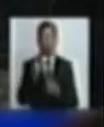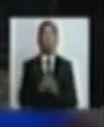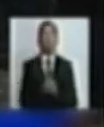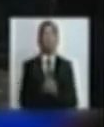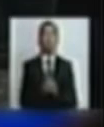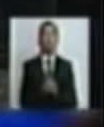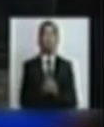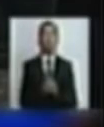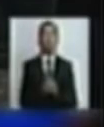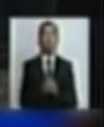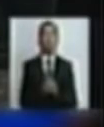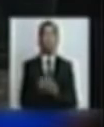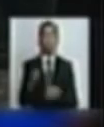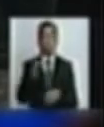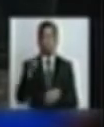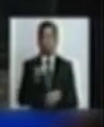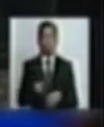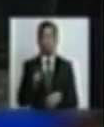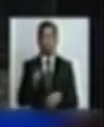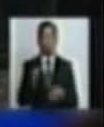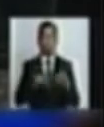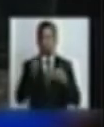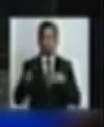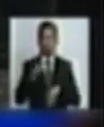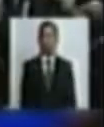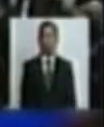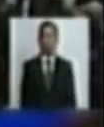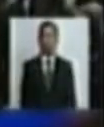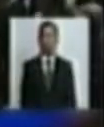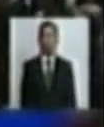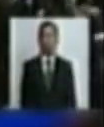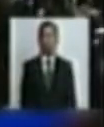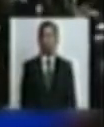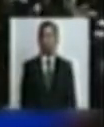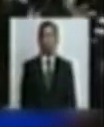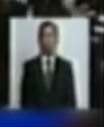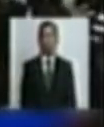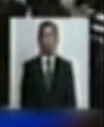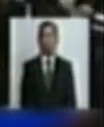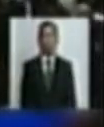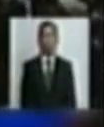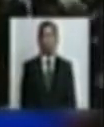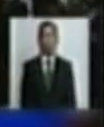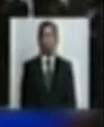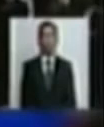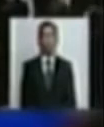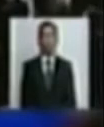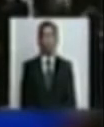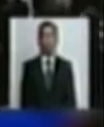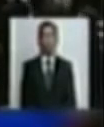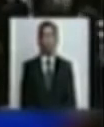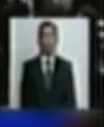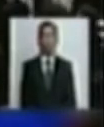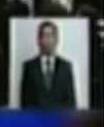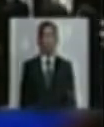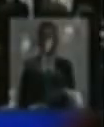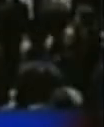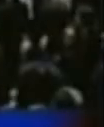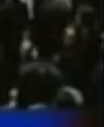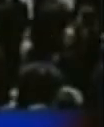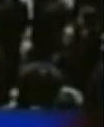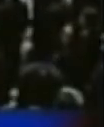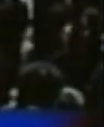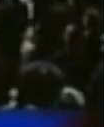Este es un evento muy importante, un hito histórico importante, donde Bolivia se muestra unida, como es la característica de